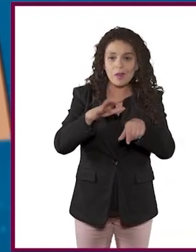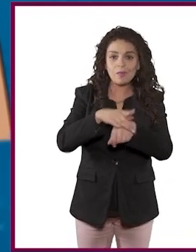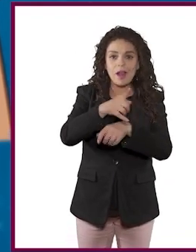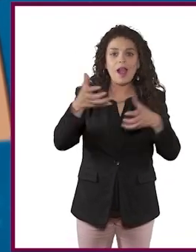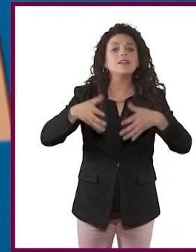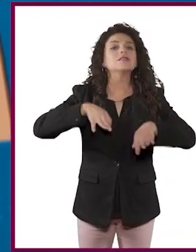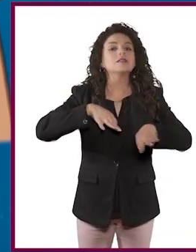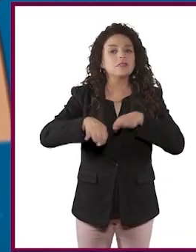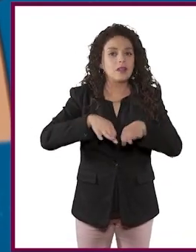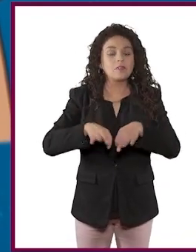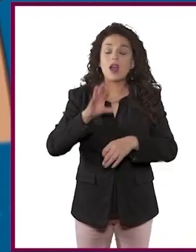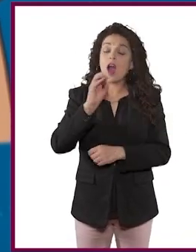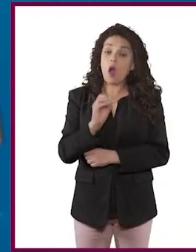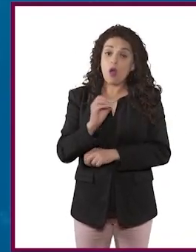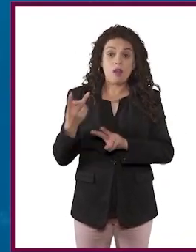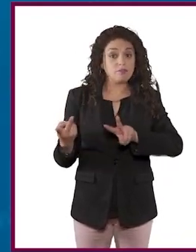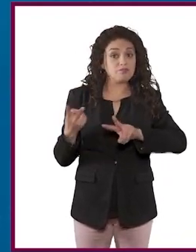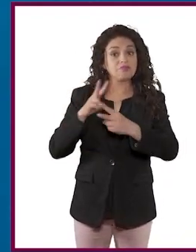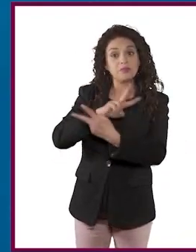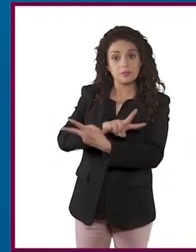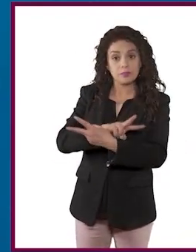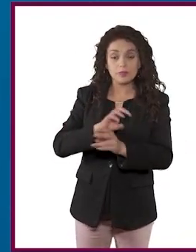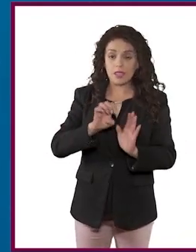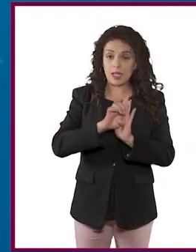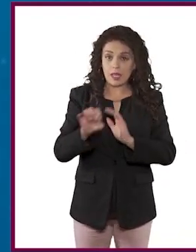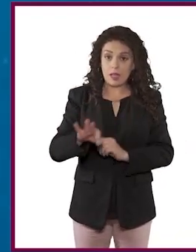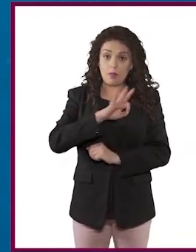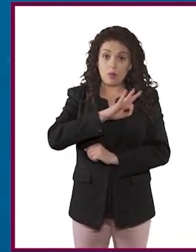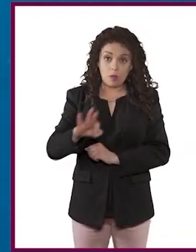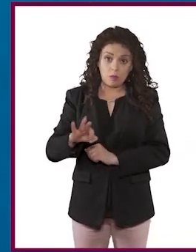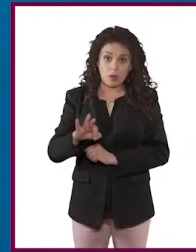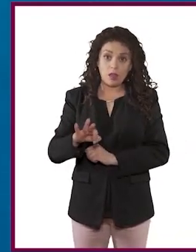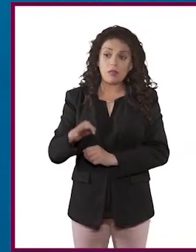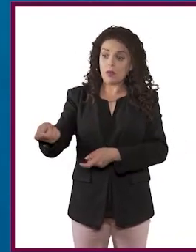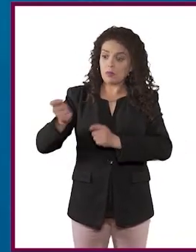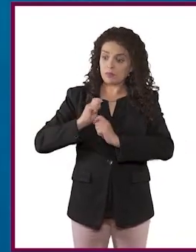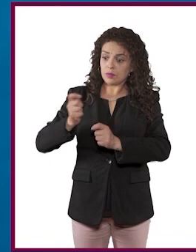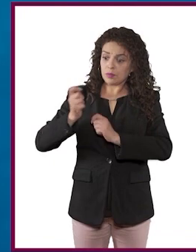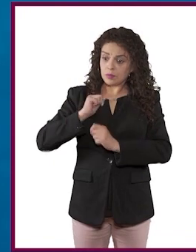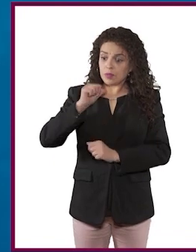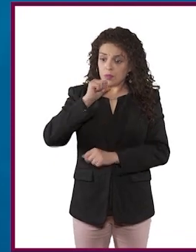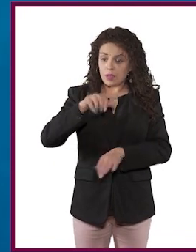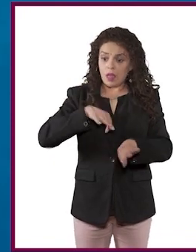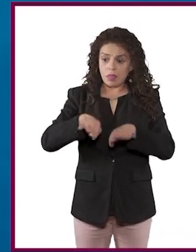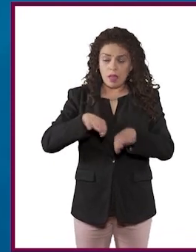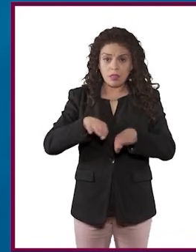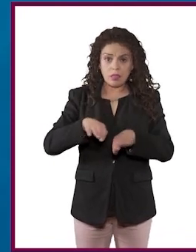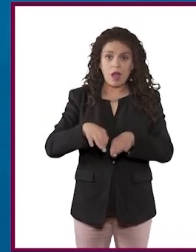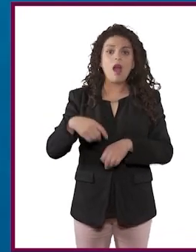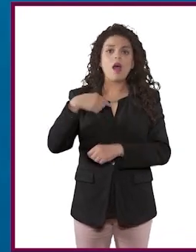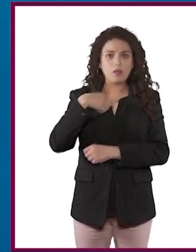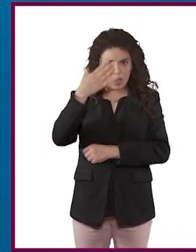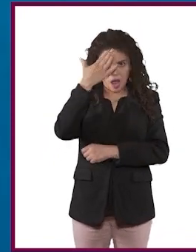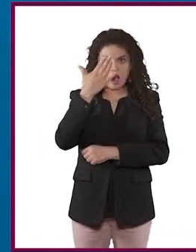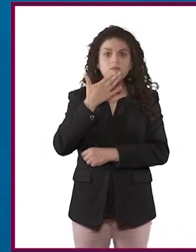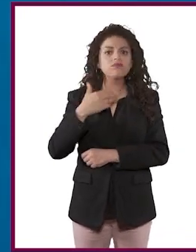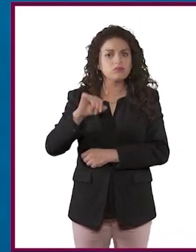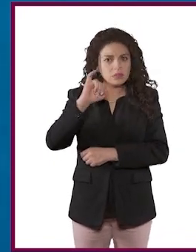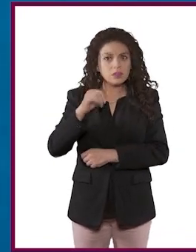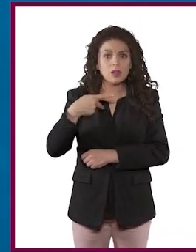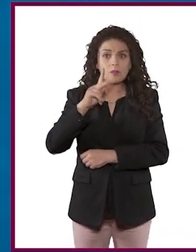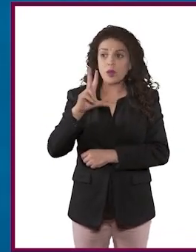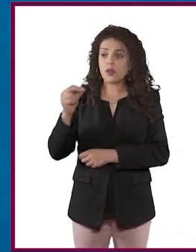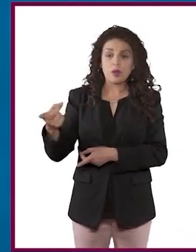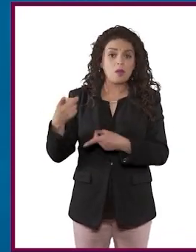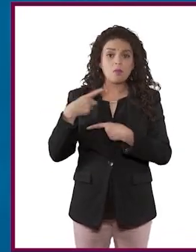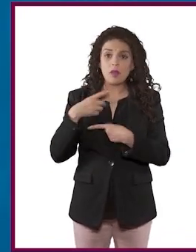compañeros. Pero también puede ocurrir lo contrario. Podrías dejar de recibir encargos y misiones para los cuales tienes habilidades y